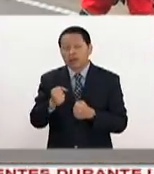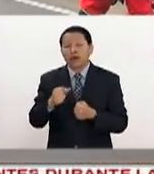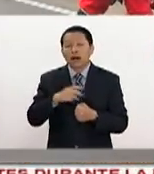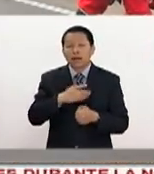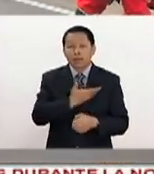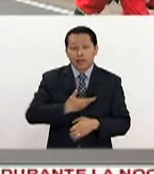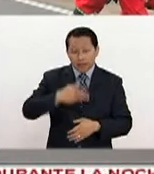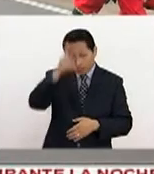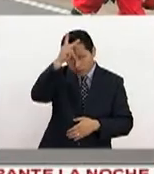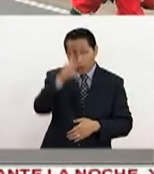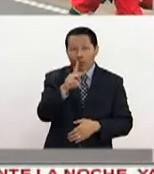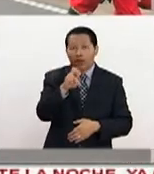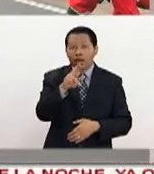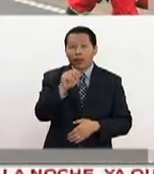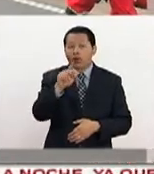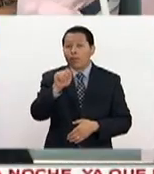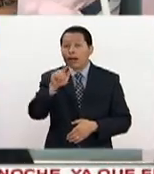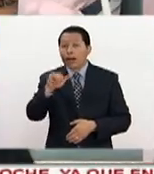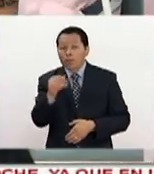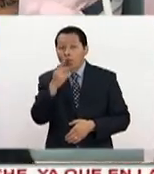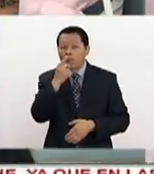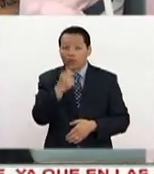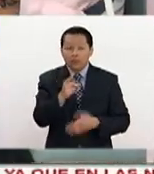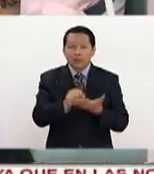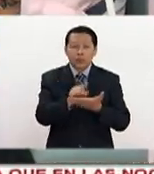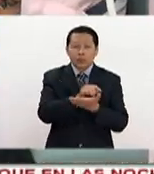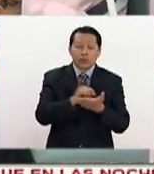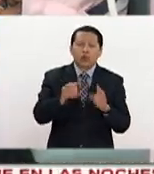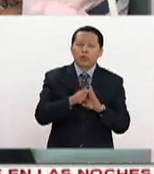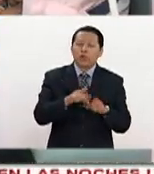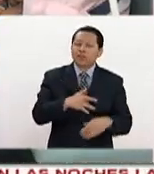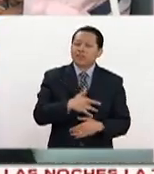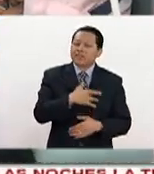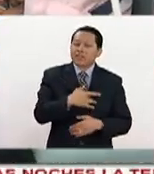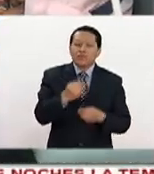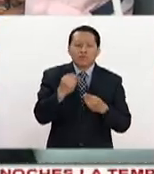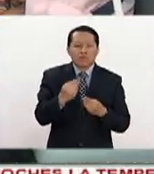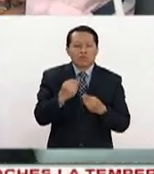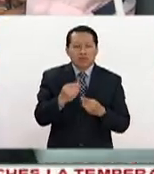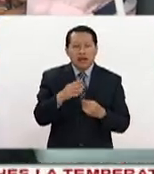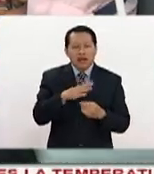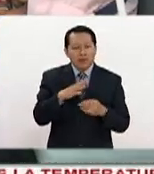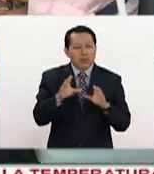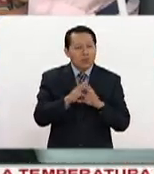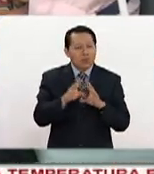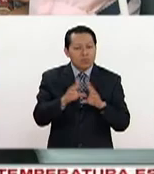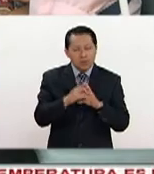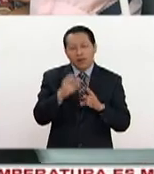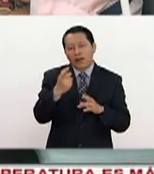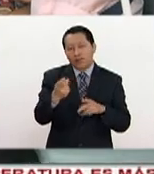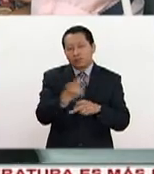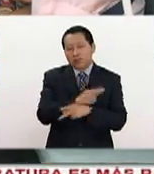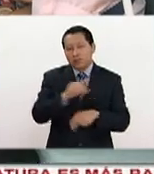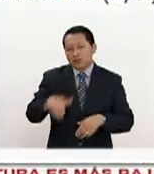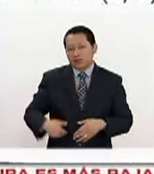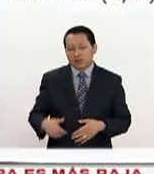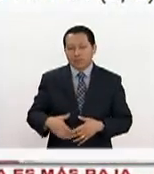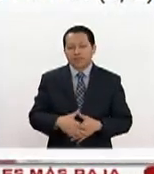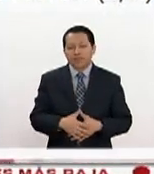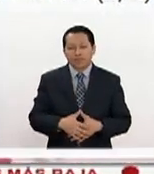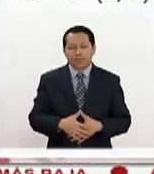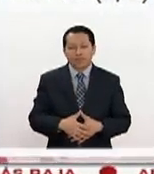de Perú, Pedro Pablo Kuczynski, expresó en Twitter el dolor que le causó conocer la magnitud de este accidente.